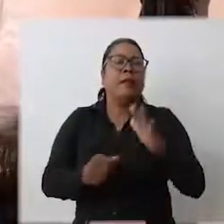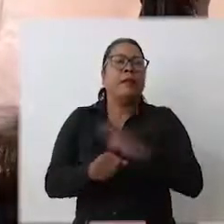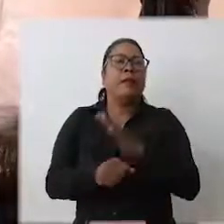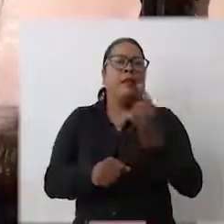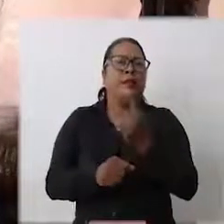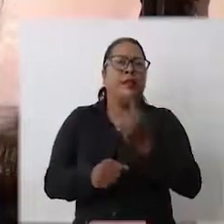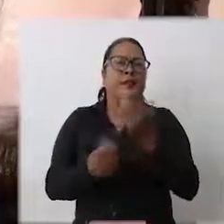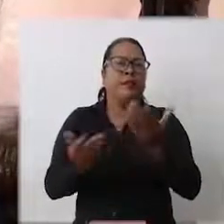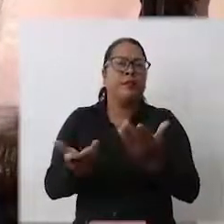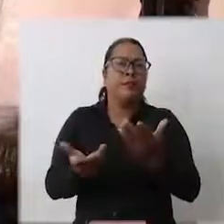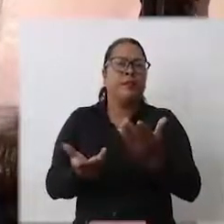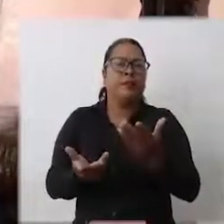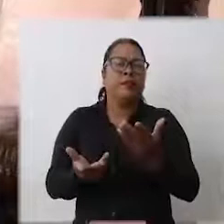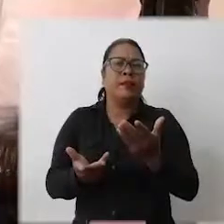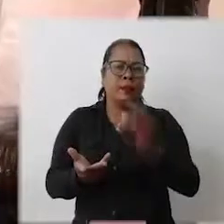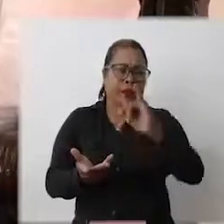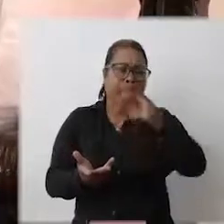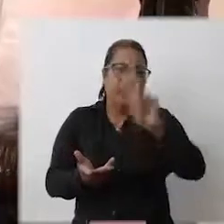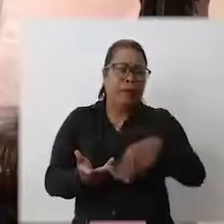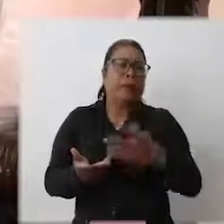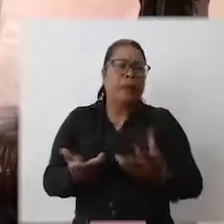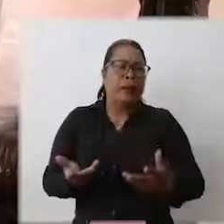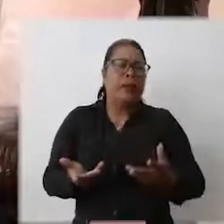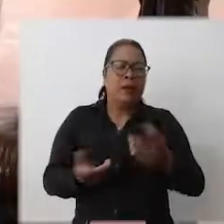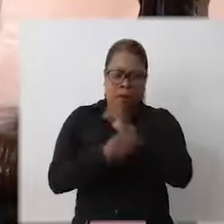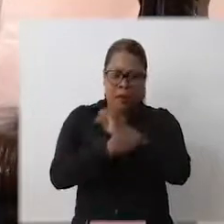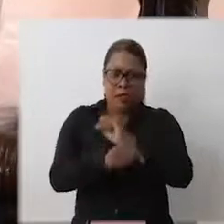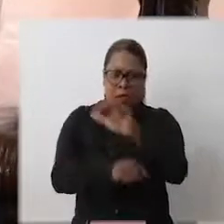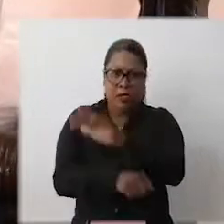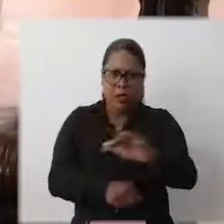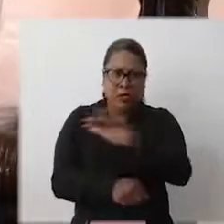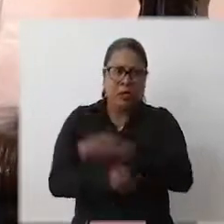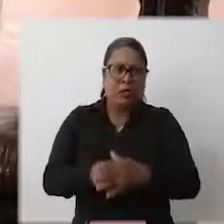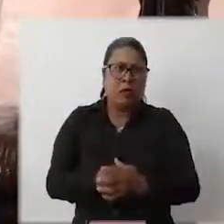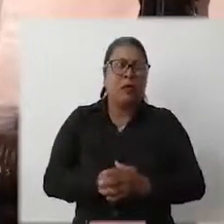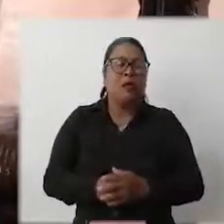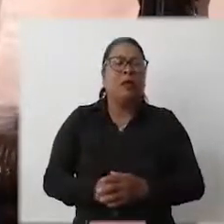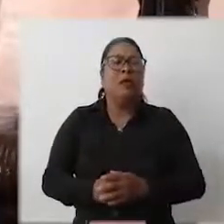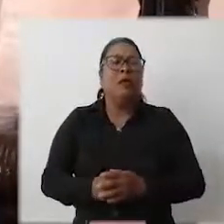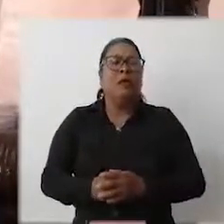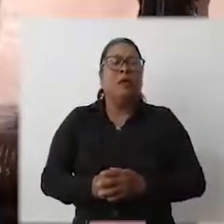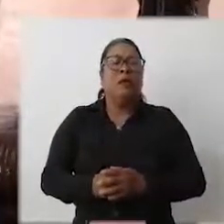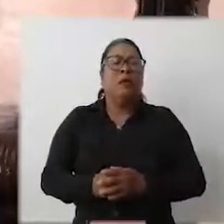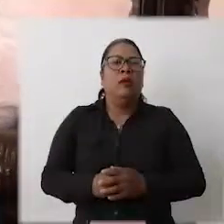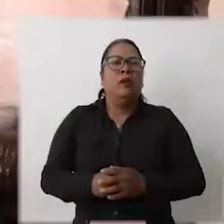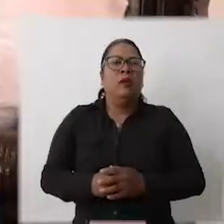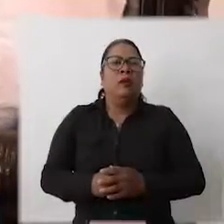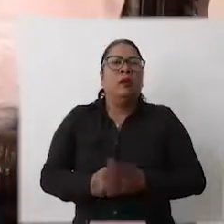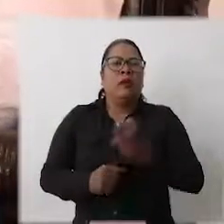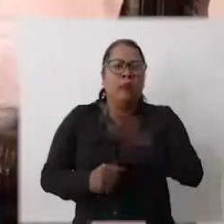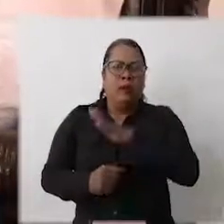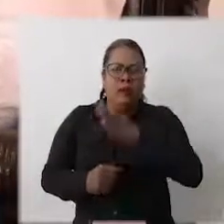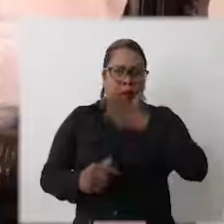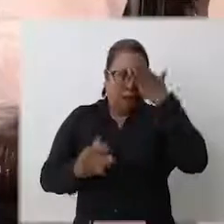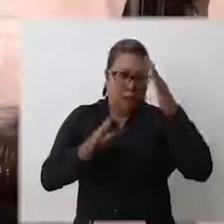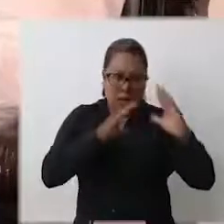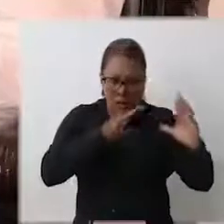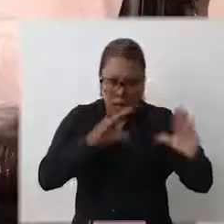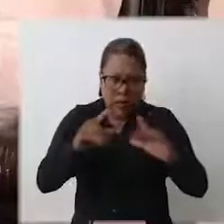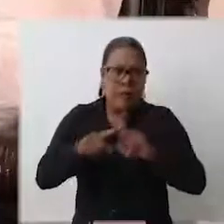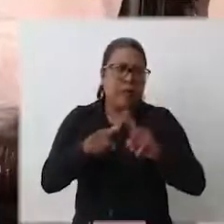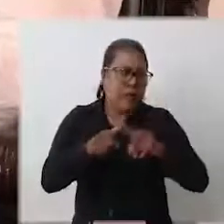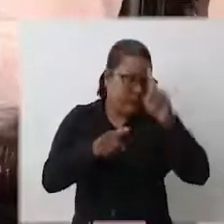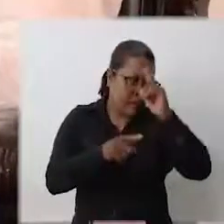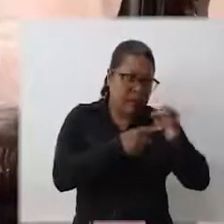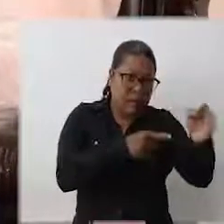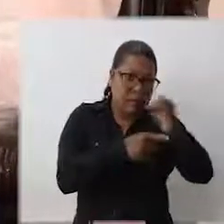un marco normativo, con los municipios de la zona metropolitana, acuerdo que estaré presentando en su momento con las